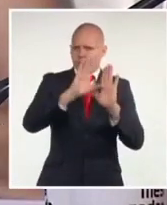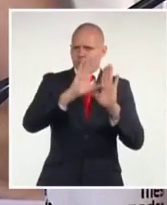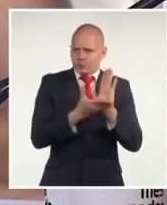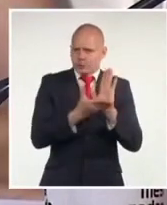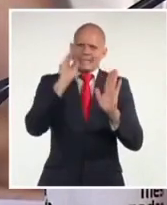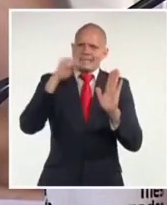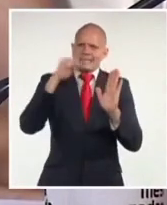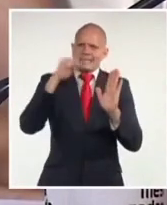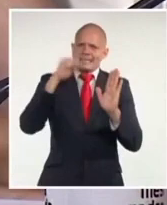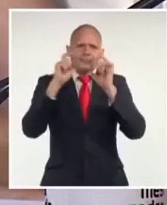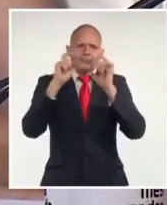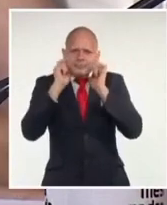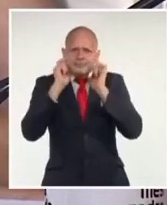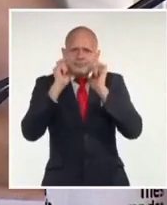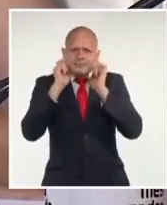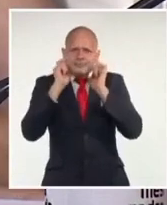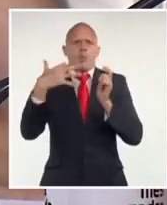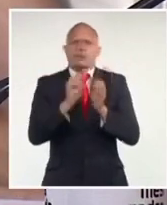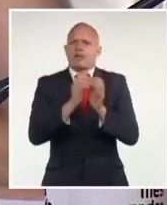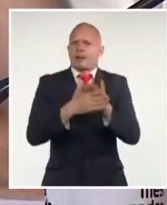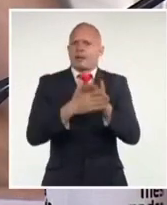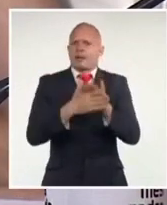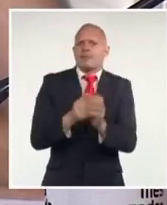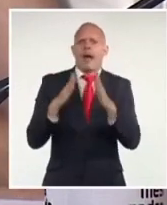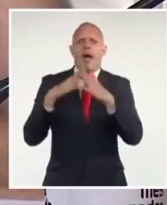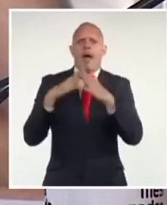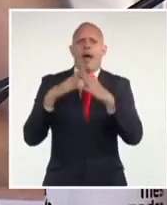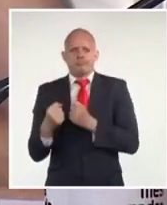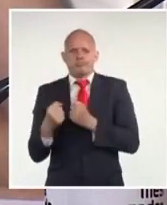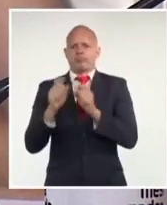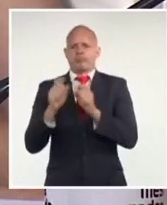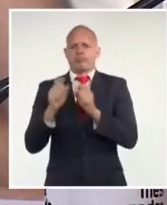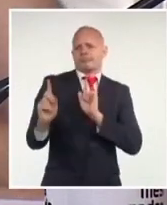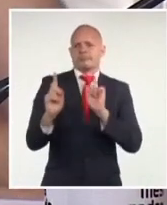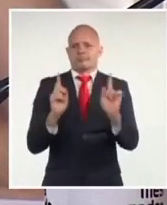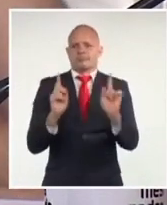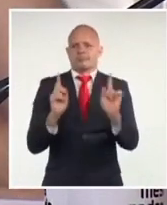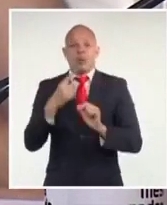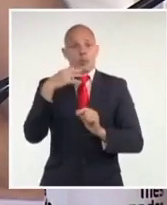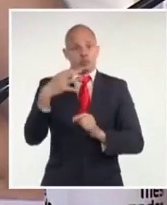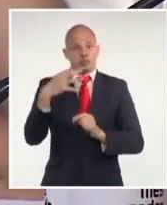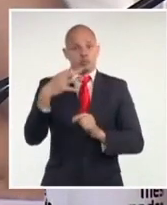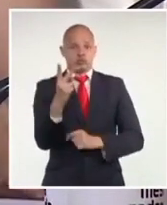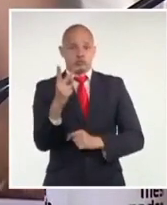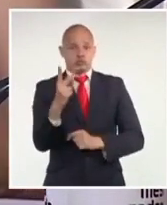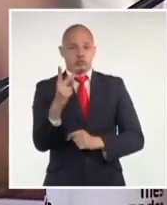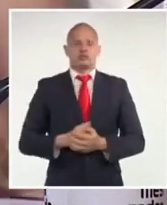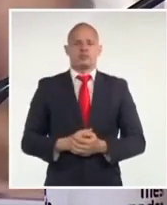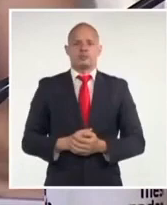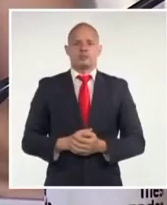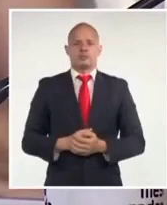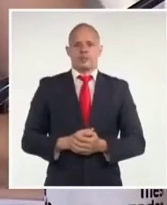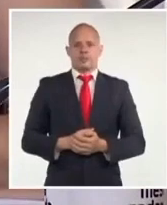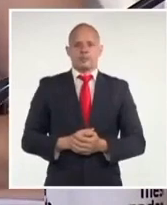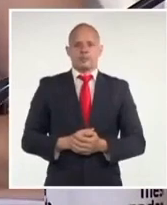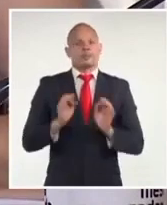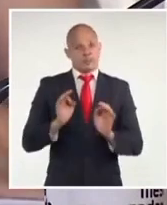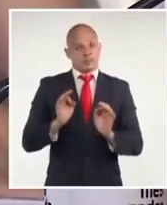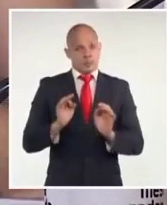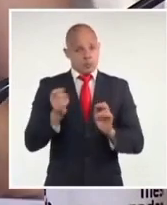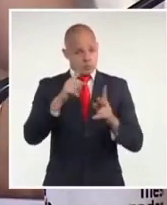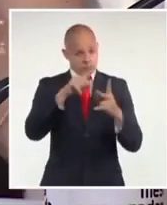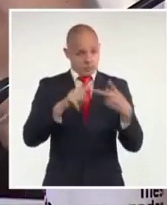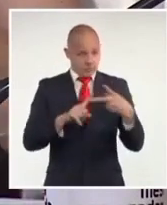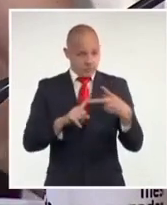el país desde el año pasado y se siguen divulgando, y nosotros como población también tenemos que trabajar en ese sentido. Garantizar que nos vacunemos